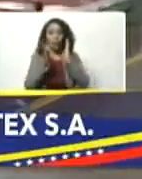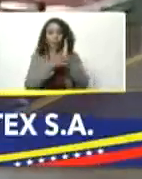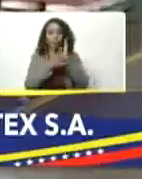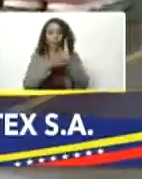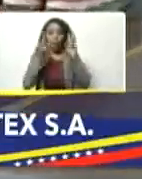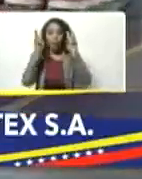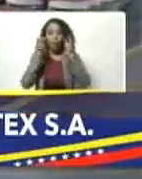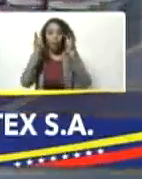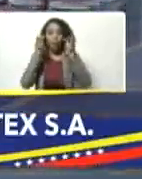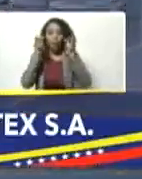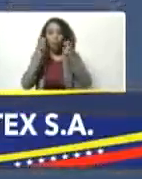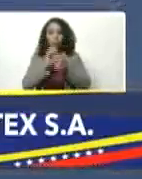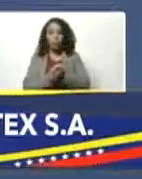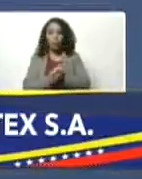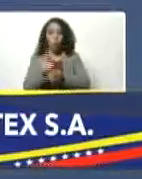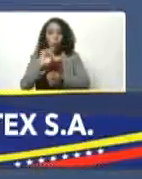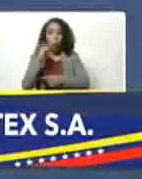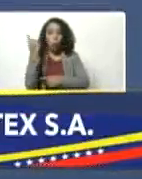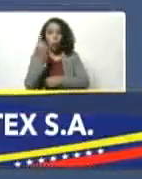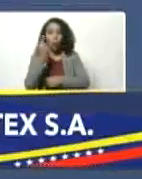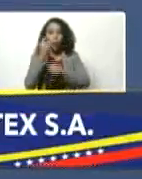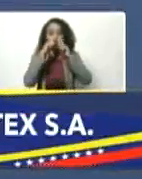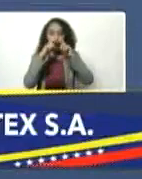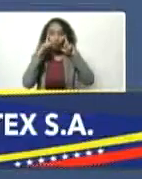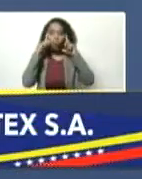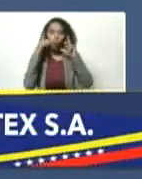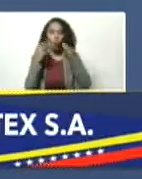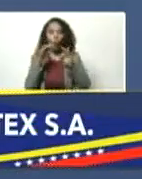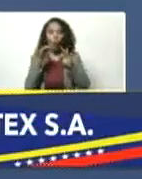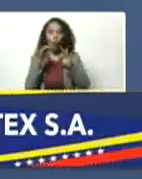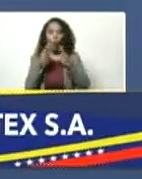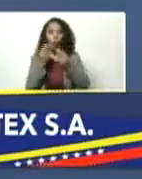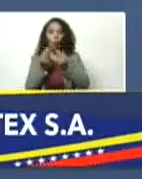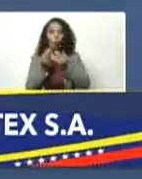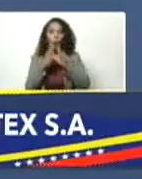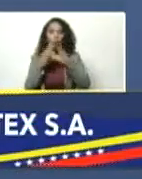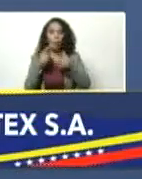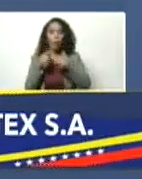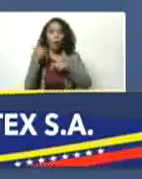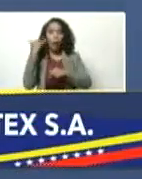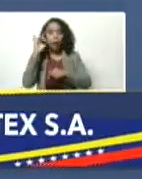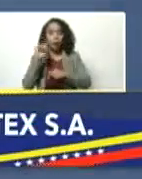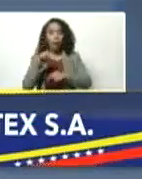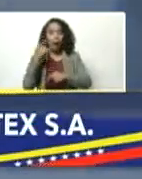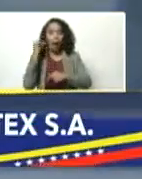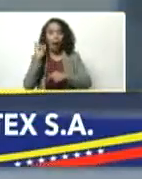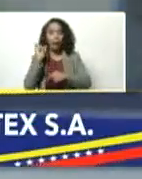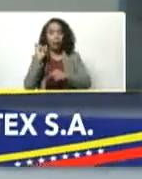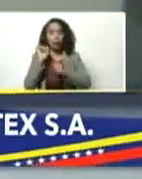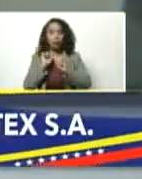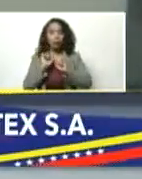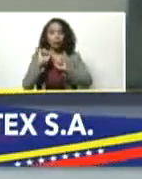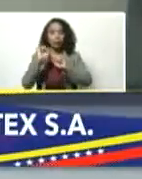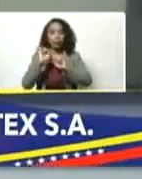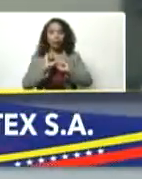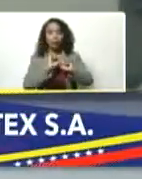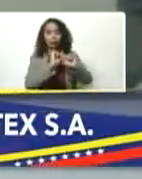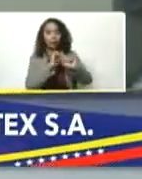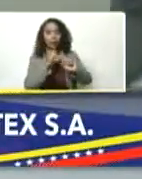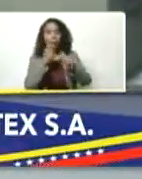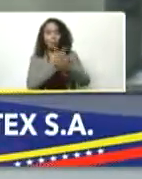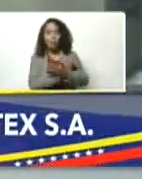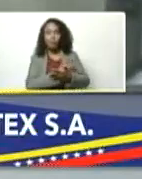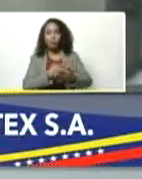nueva. No solamente la mascarita es normal como todas, pero también tiene carbón activado y iones de